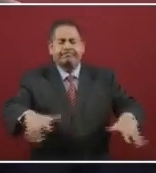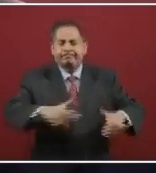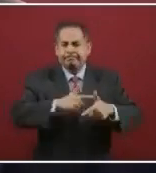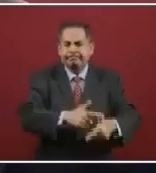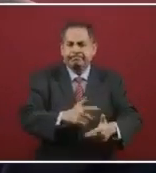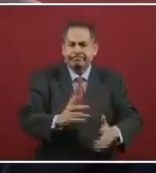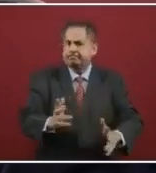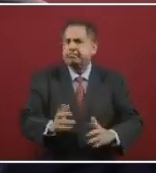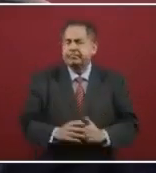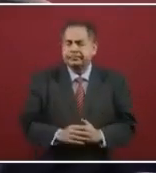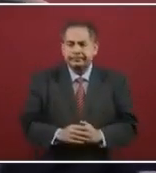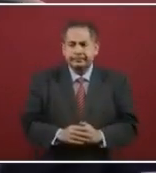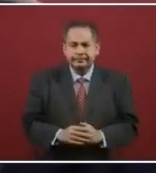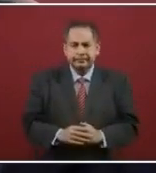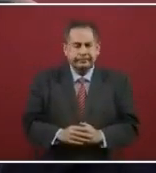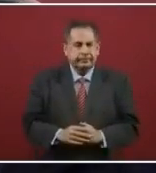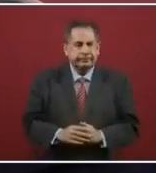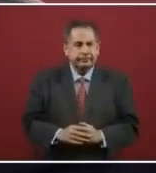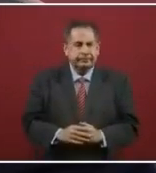para